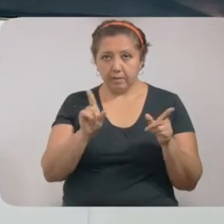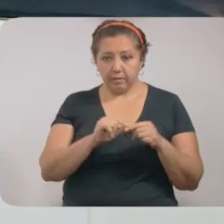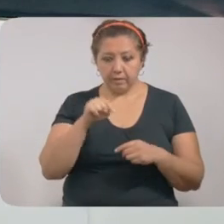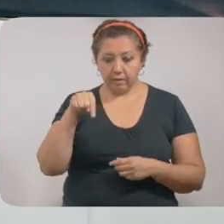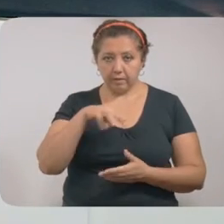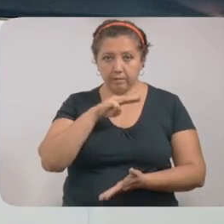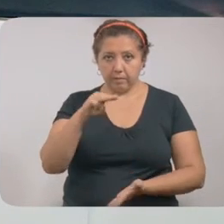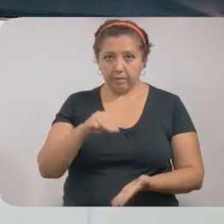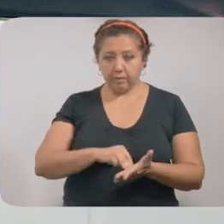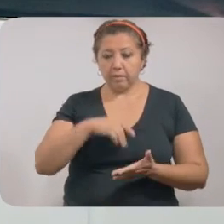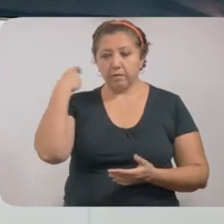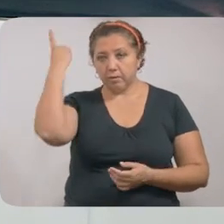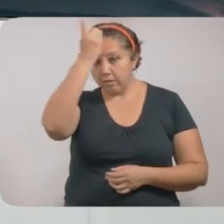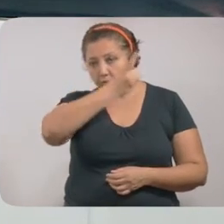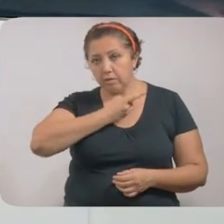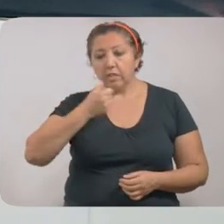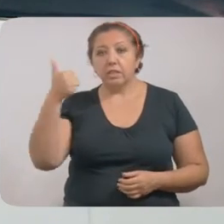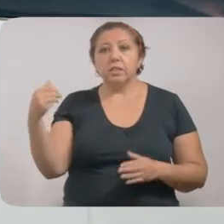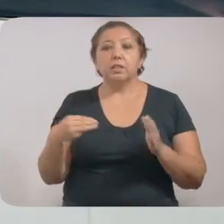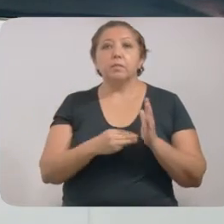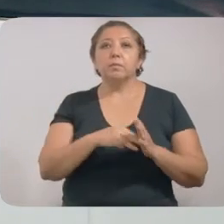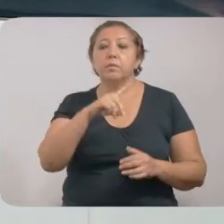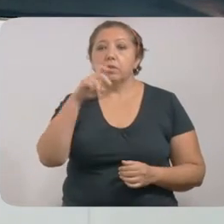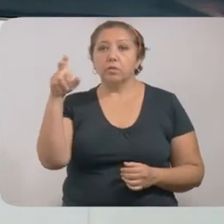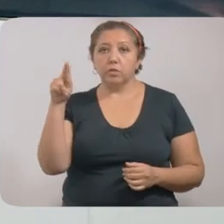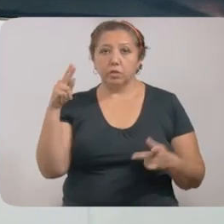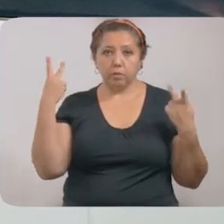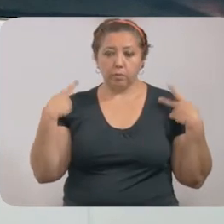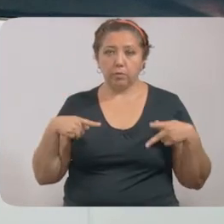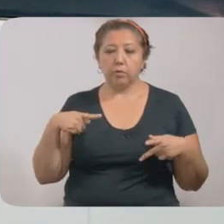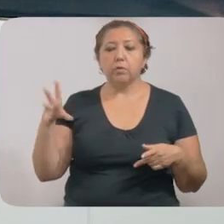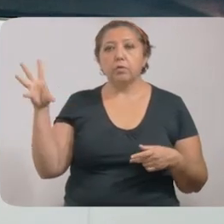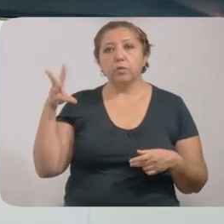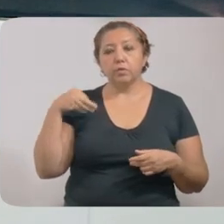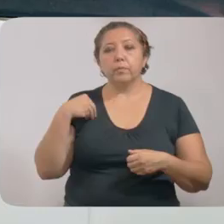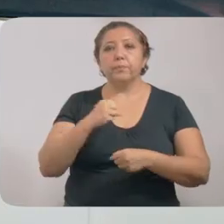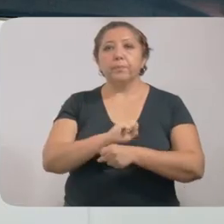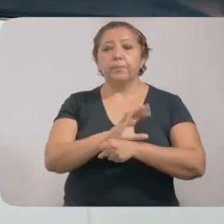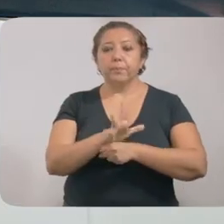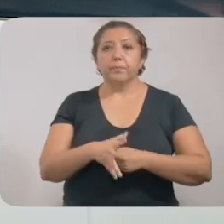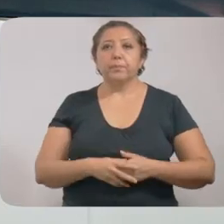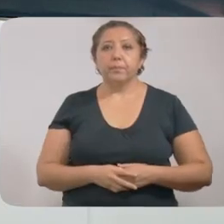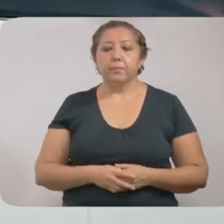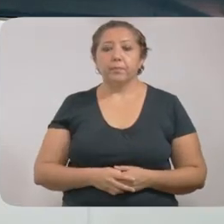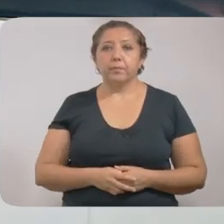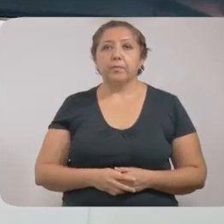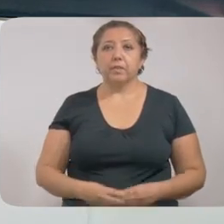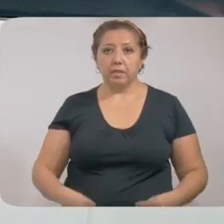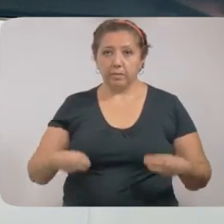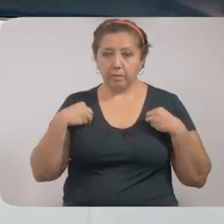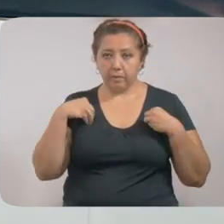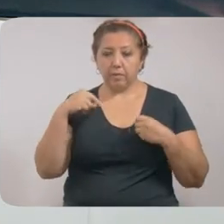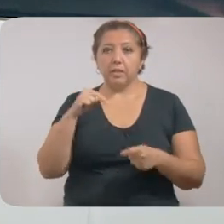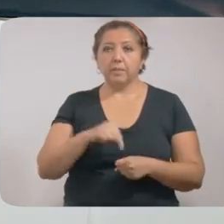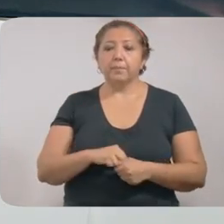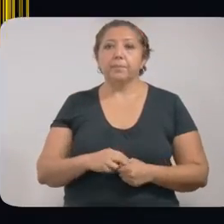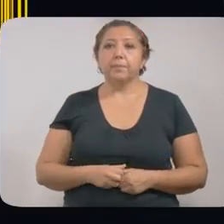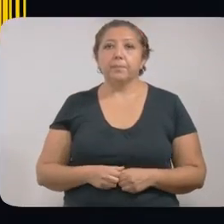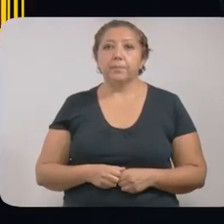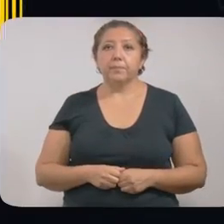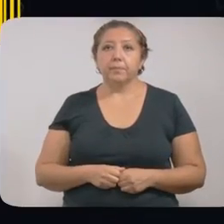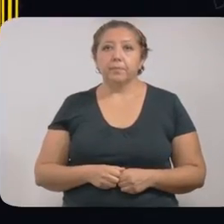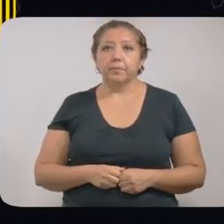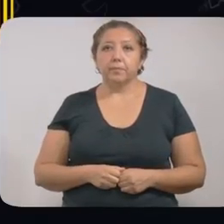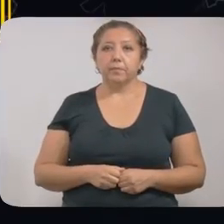Específicamente en Mérida se han diagnosticado 6,180 personas contagiadas de coronavirus, que viven en